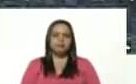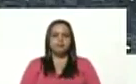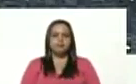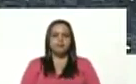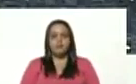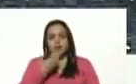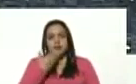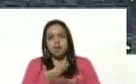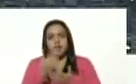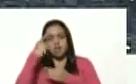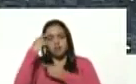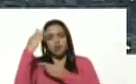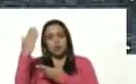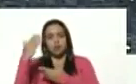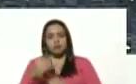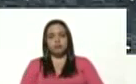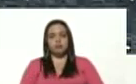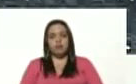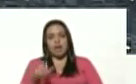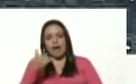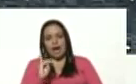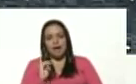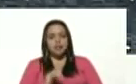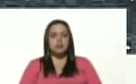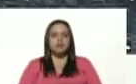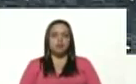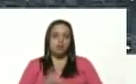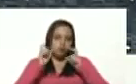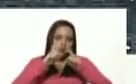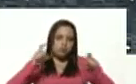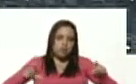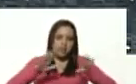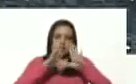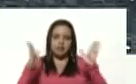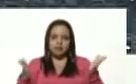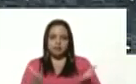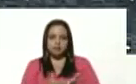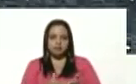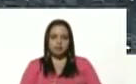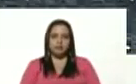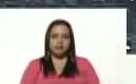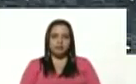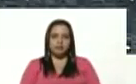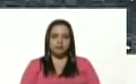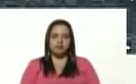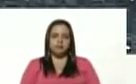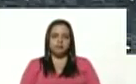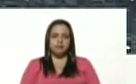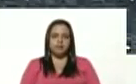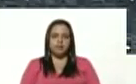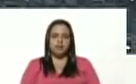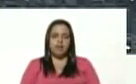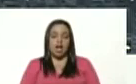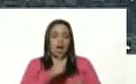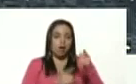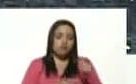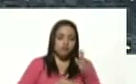Gracias a Dios tenemos conexión con el mundo. Vuelo directo a Estambul, vuelo directo a